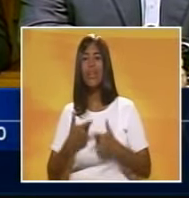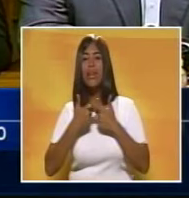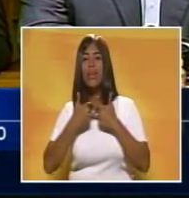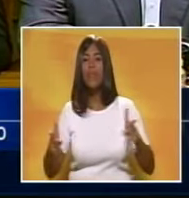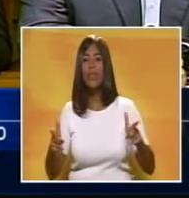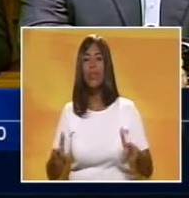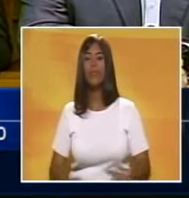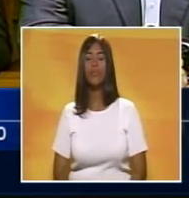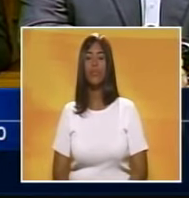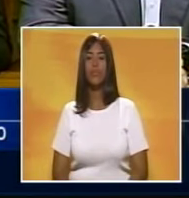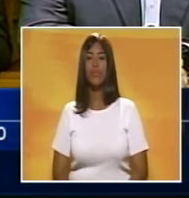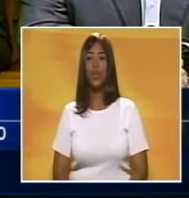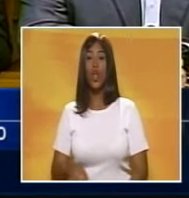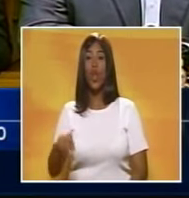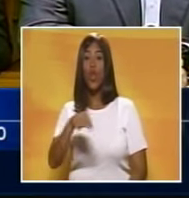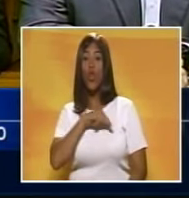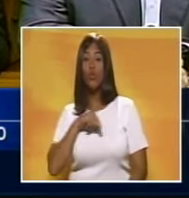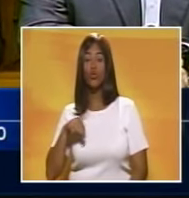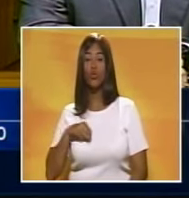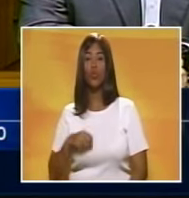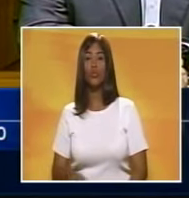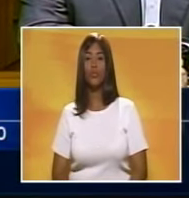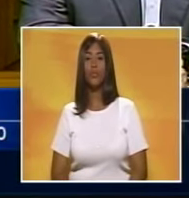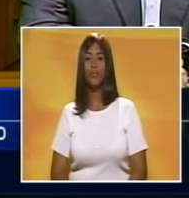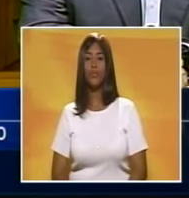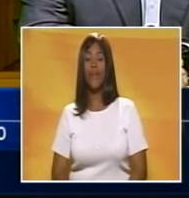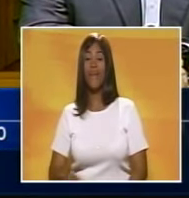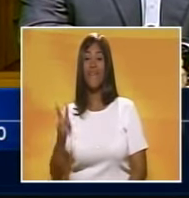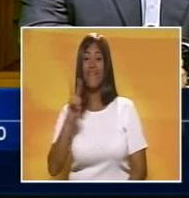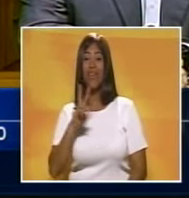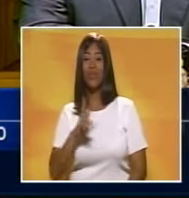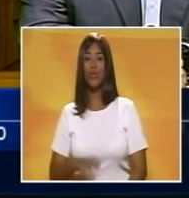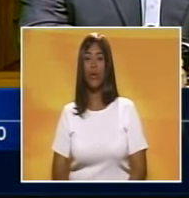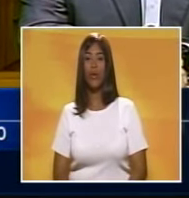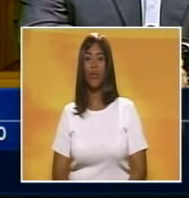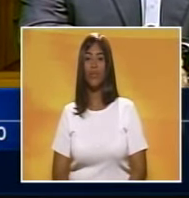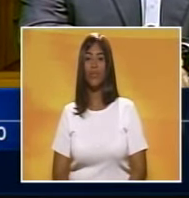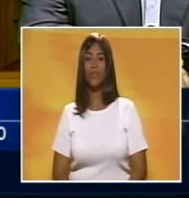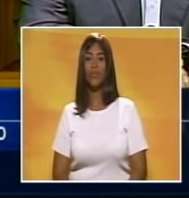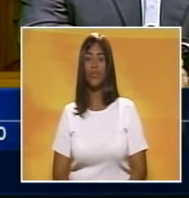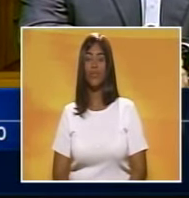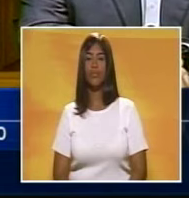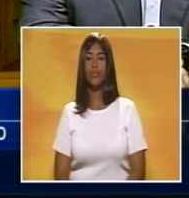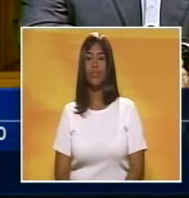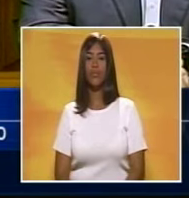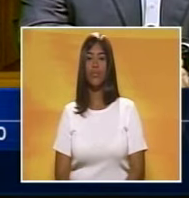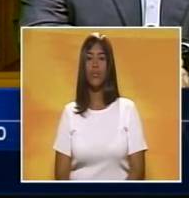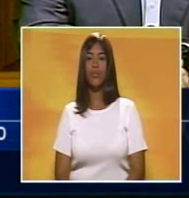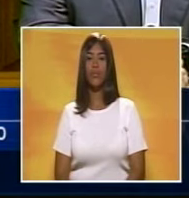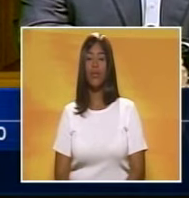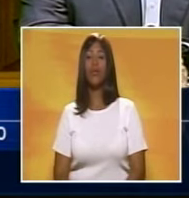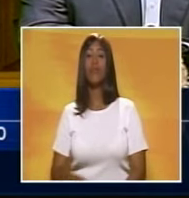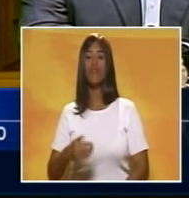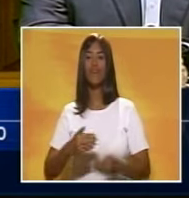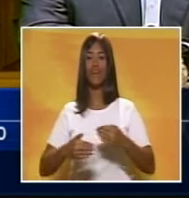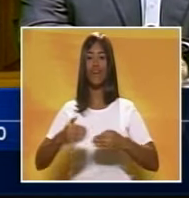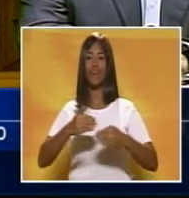la libertad. Somos nosotros, los venezolanos, los que vamos a